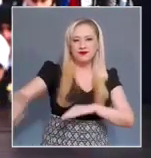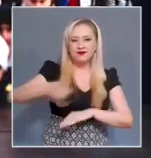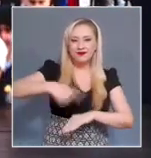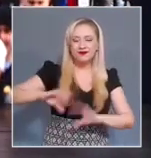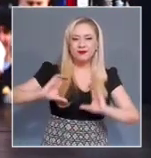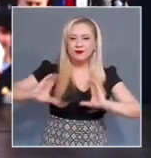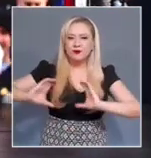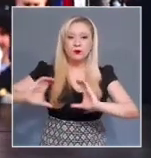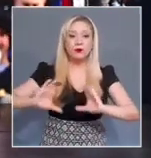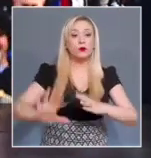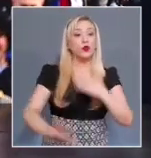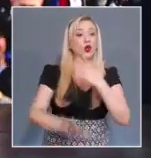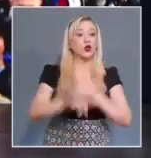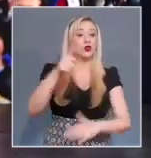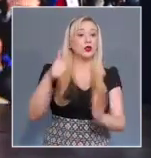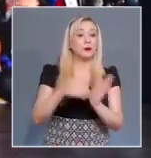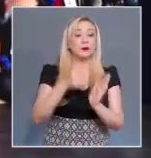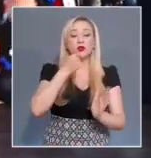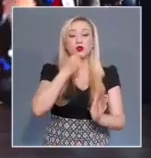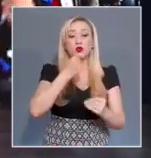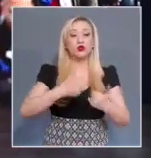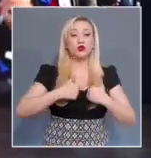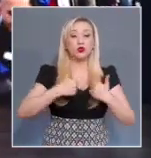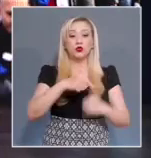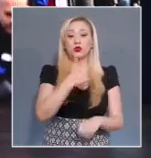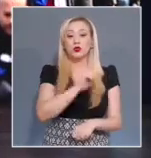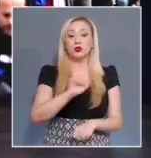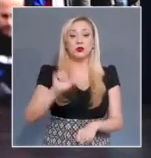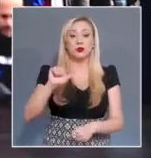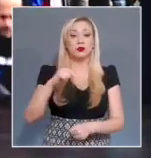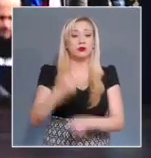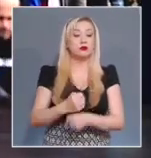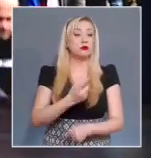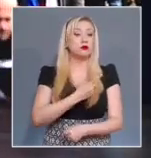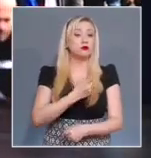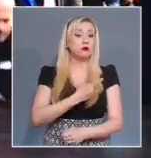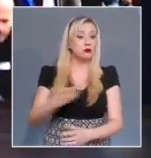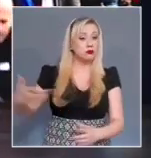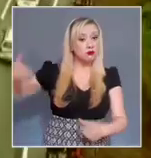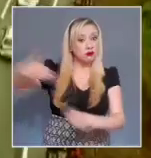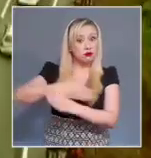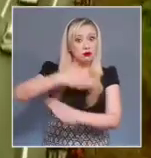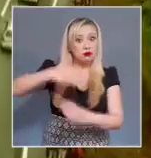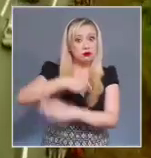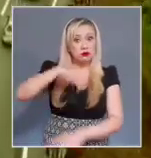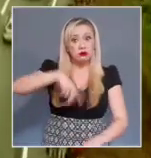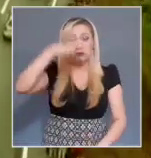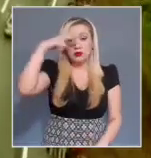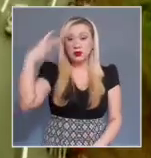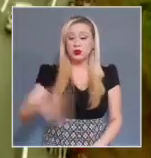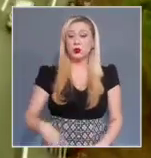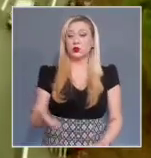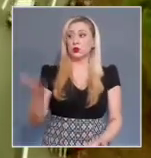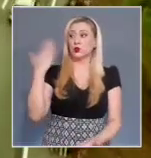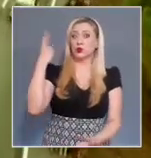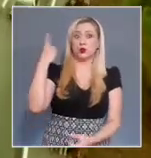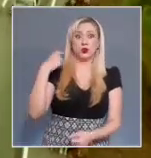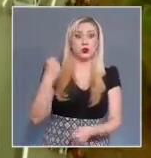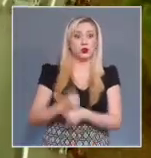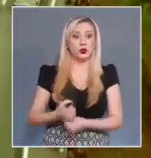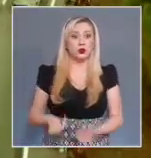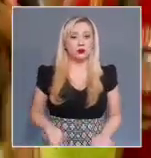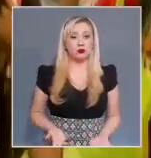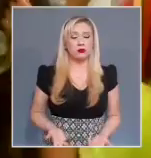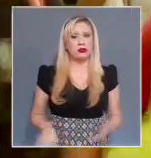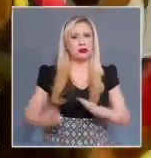11,000 infantes y adolescentes migrantes no acompañados a territorio nacional. La crisis migrante se